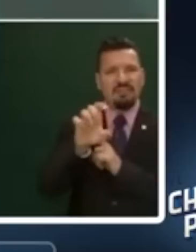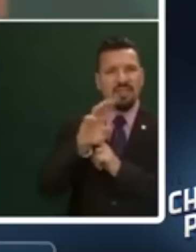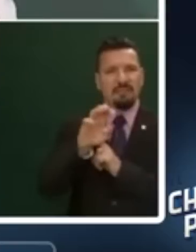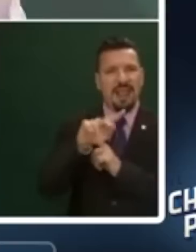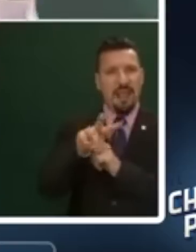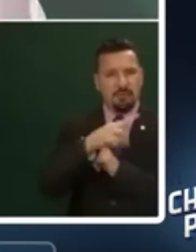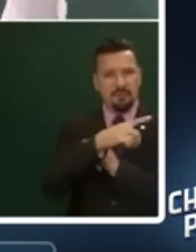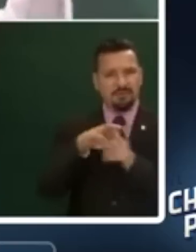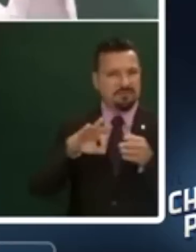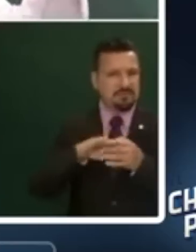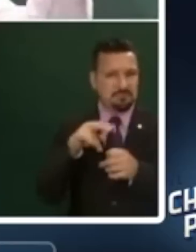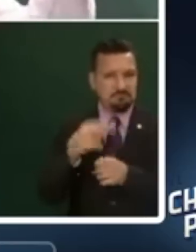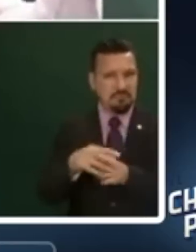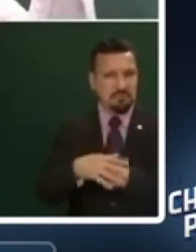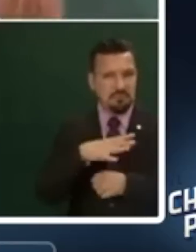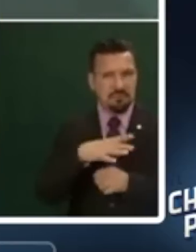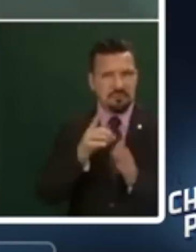tiene un departamento